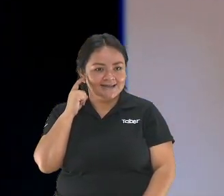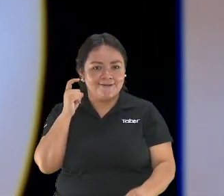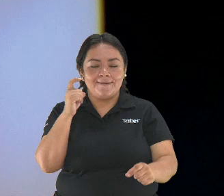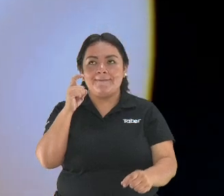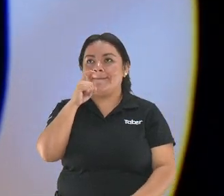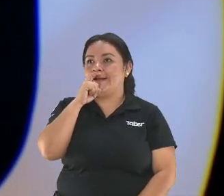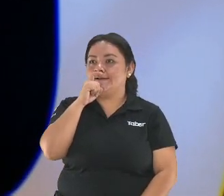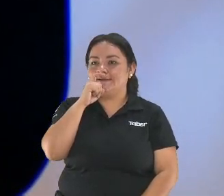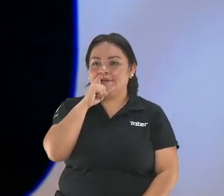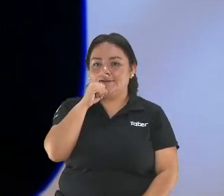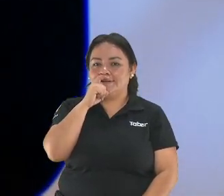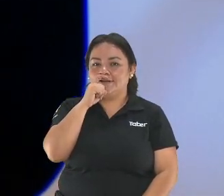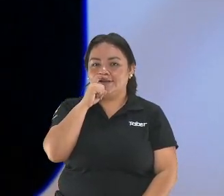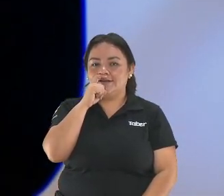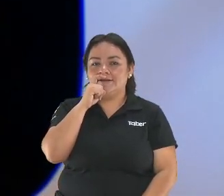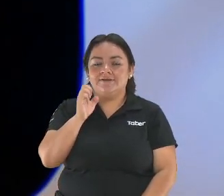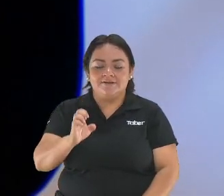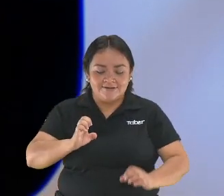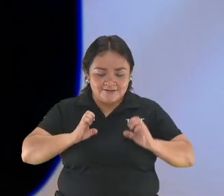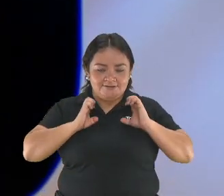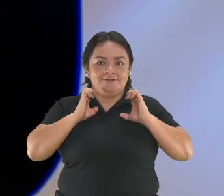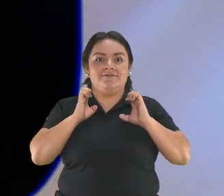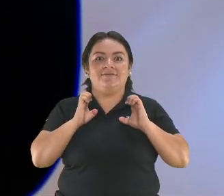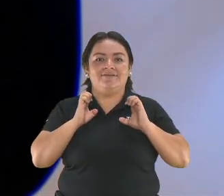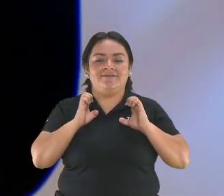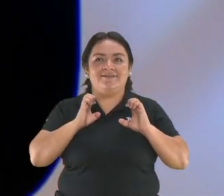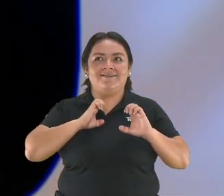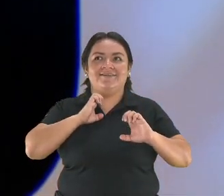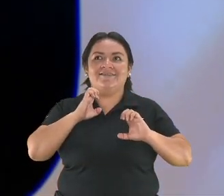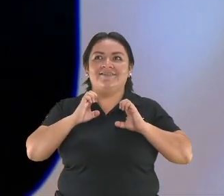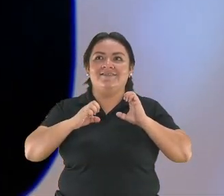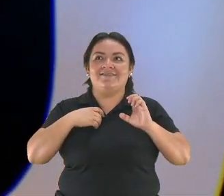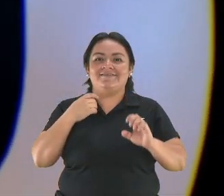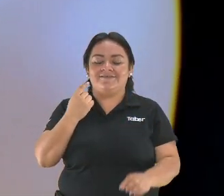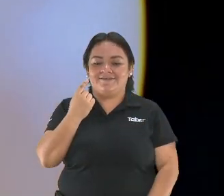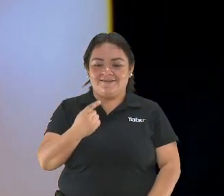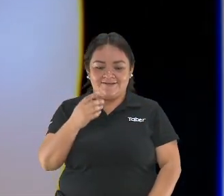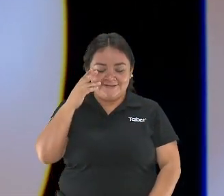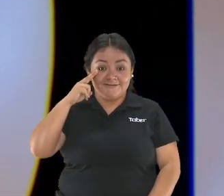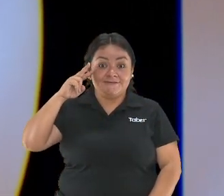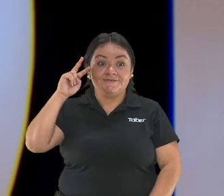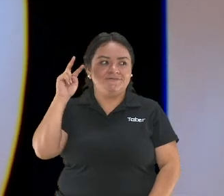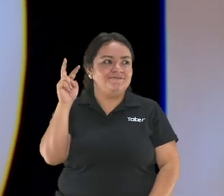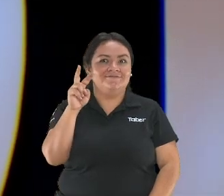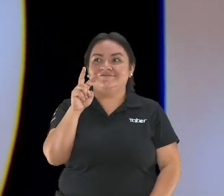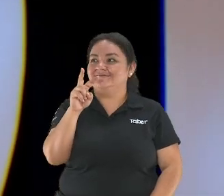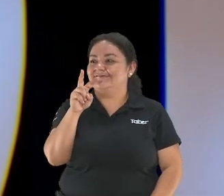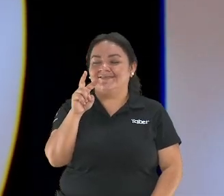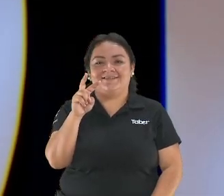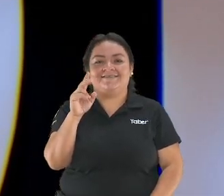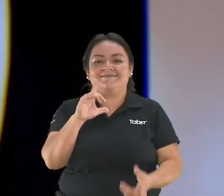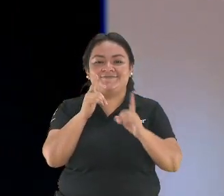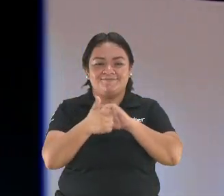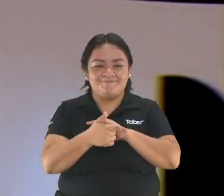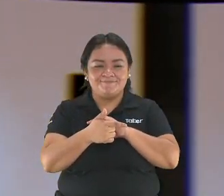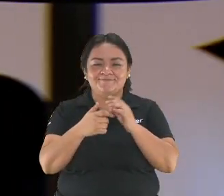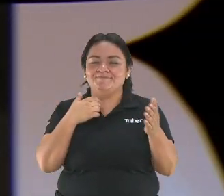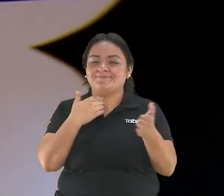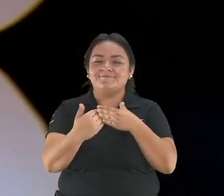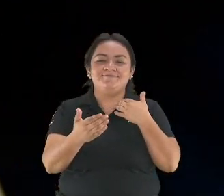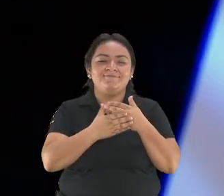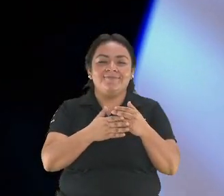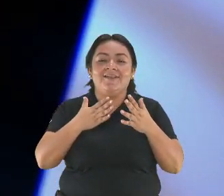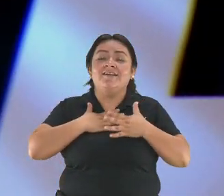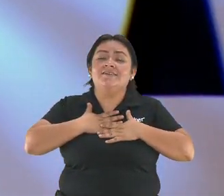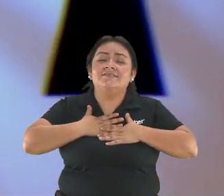papá su ánimo cambió su perspectiva de la carrera cambió y a pesar de que se